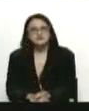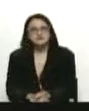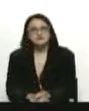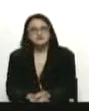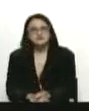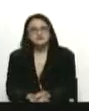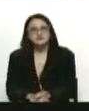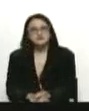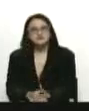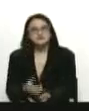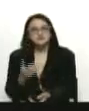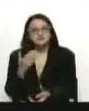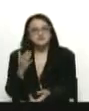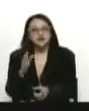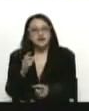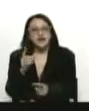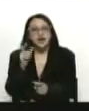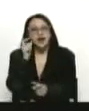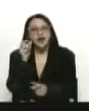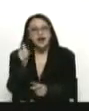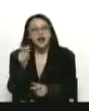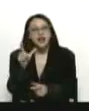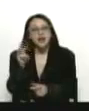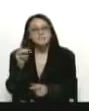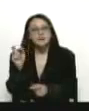Almagro. Traicionero.